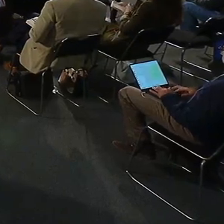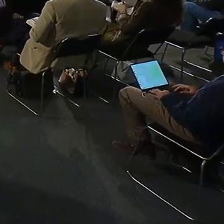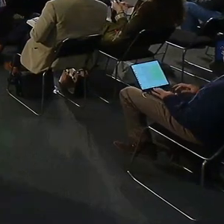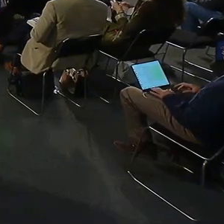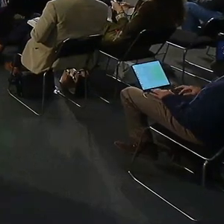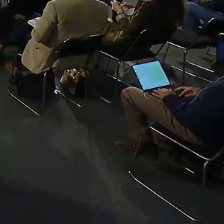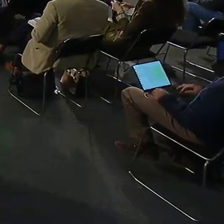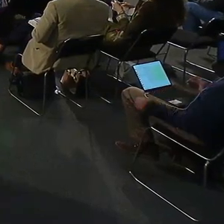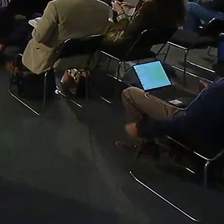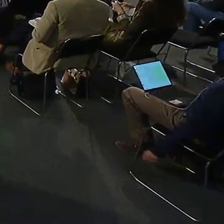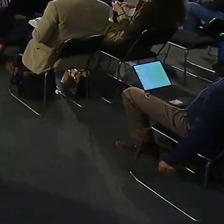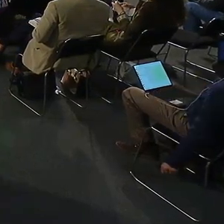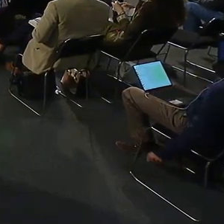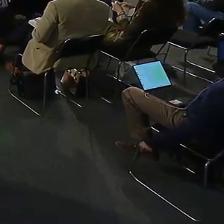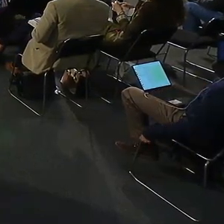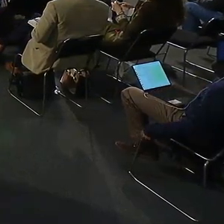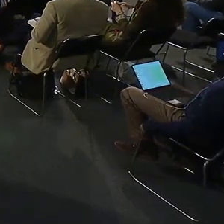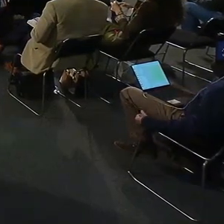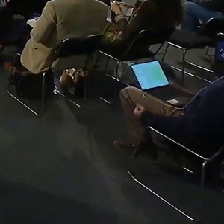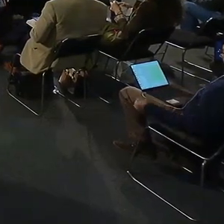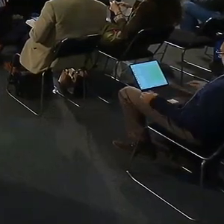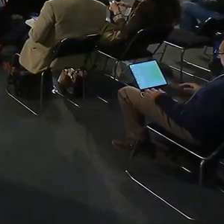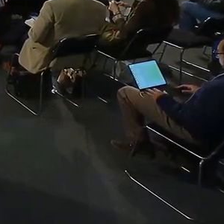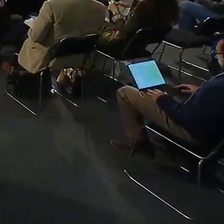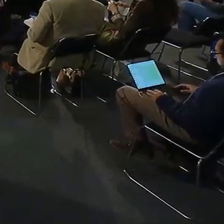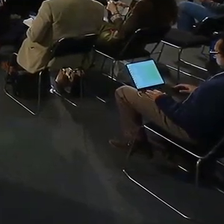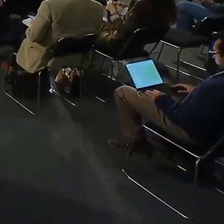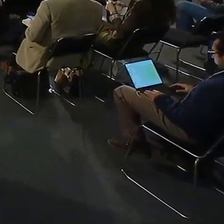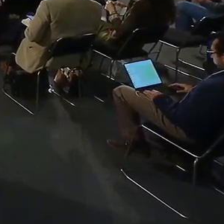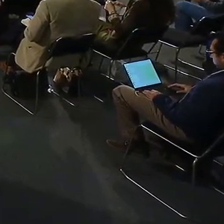nada o solo lo que les conviene.